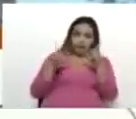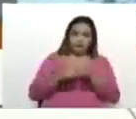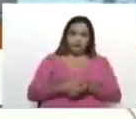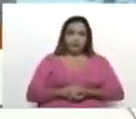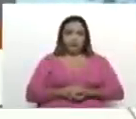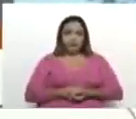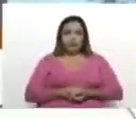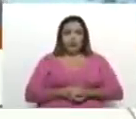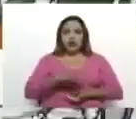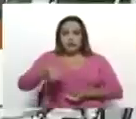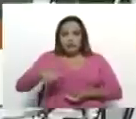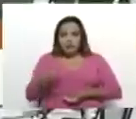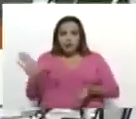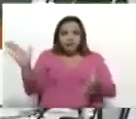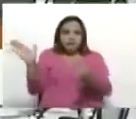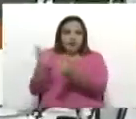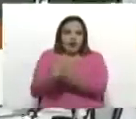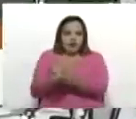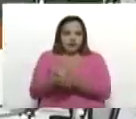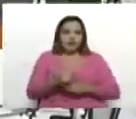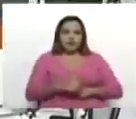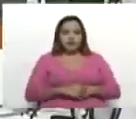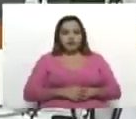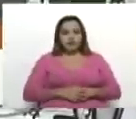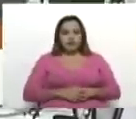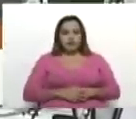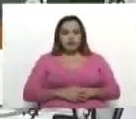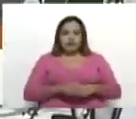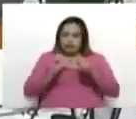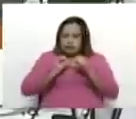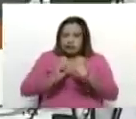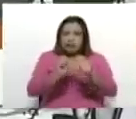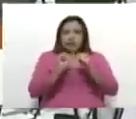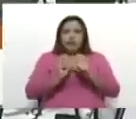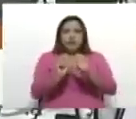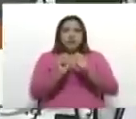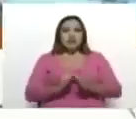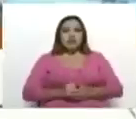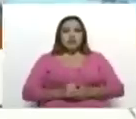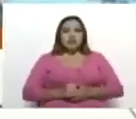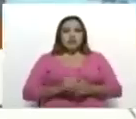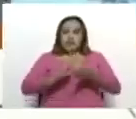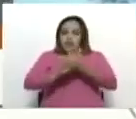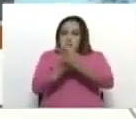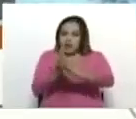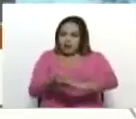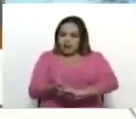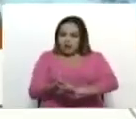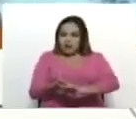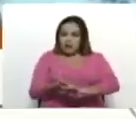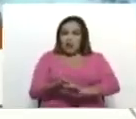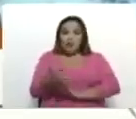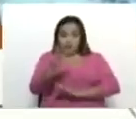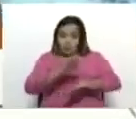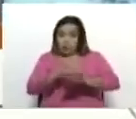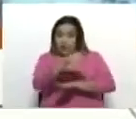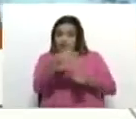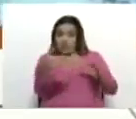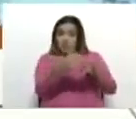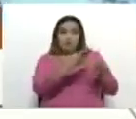de haber podido lograr resistir y derrotar porque fueron derrotados